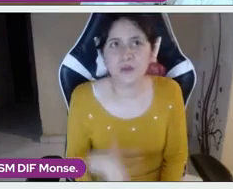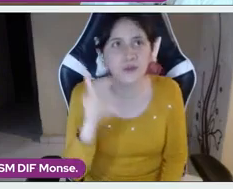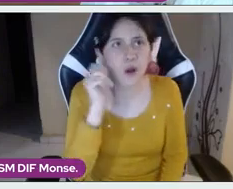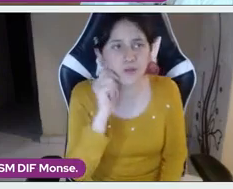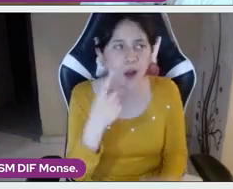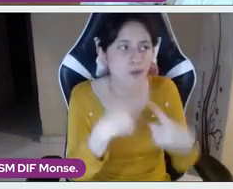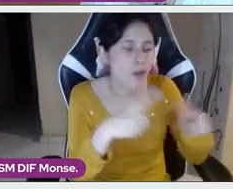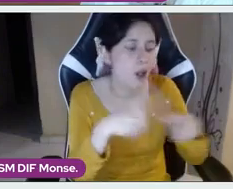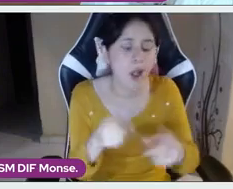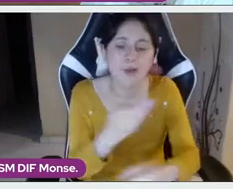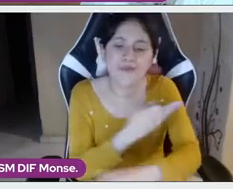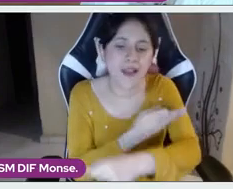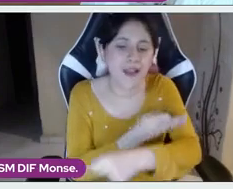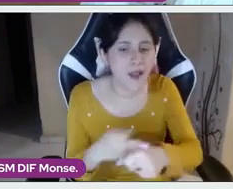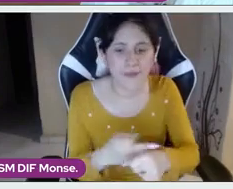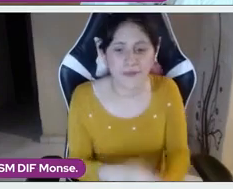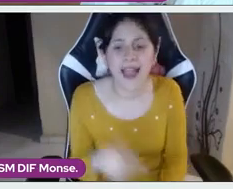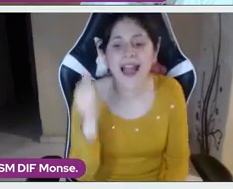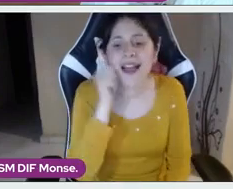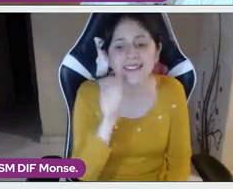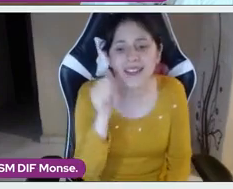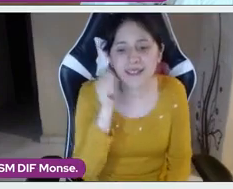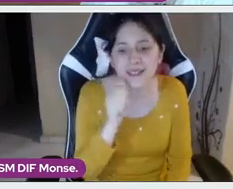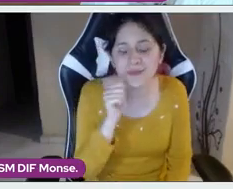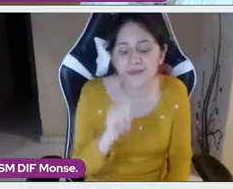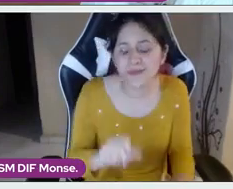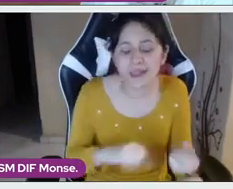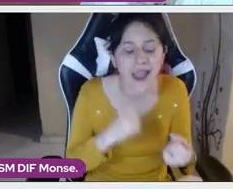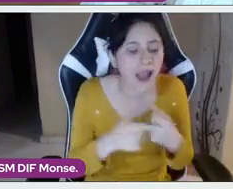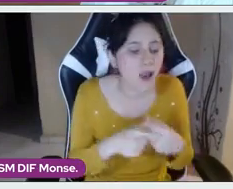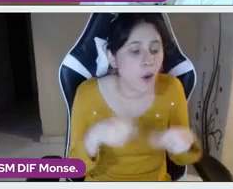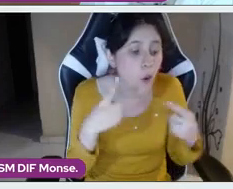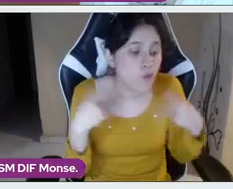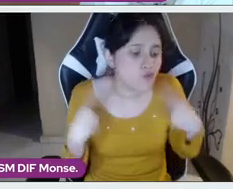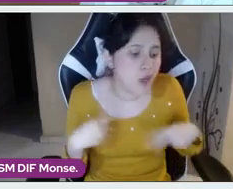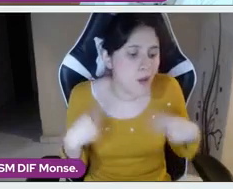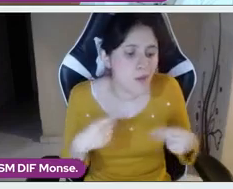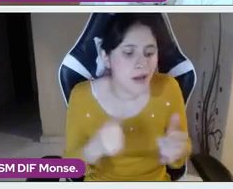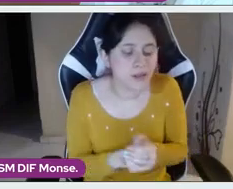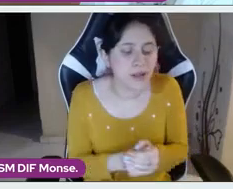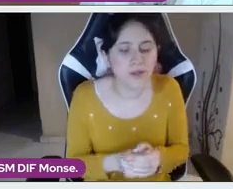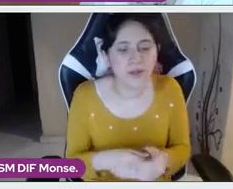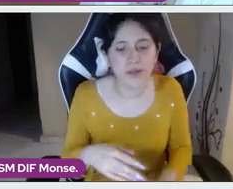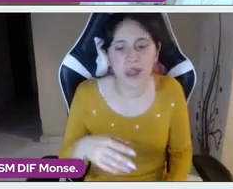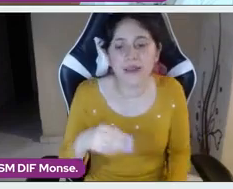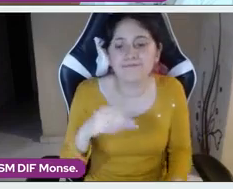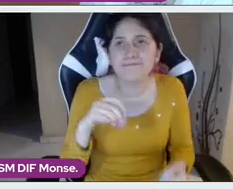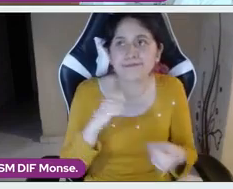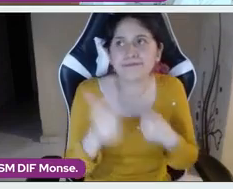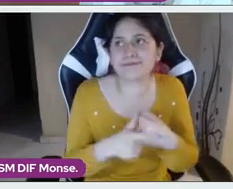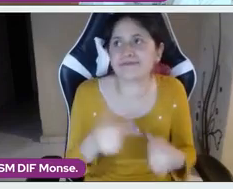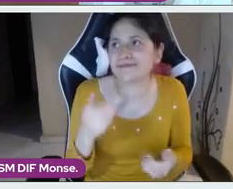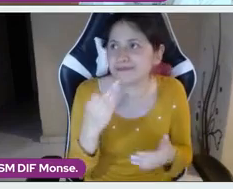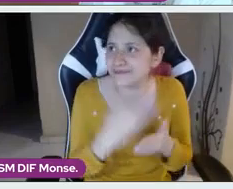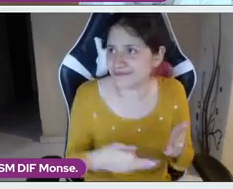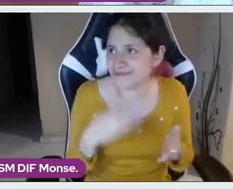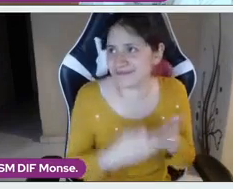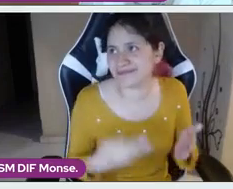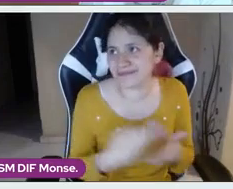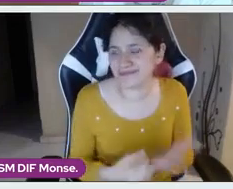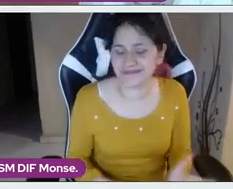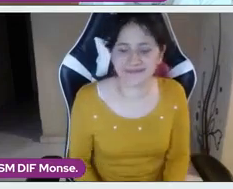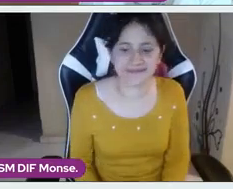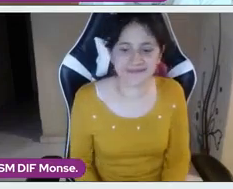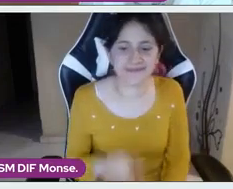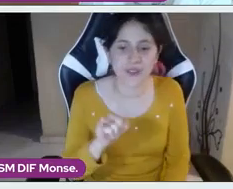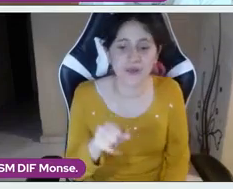familias monoparentales, siempre va a haber una ausencia. La ventaja o la cosa increíble es que las puedes trabajar, las